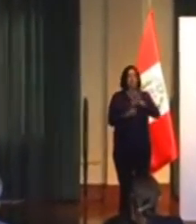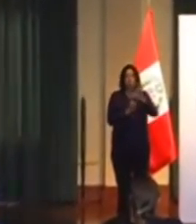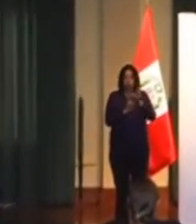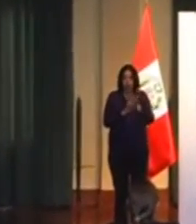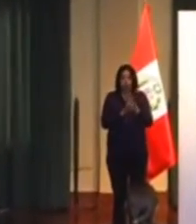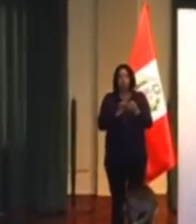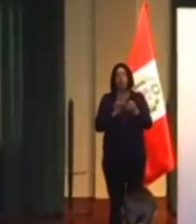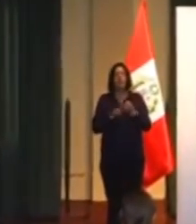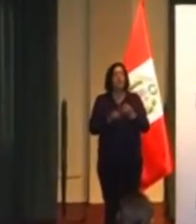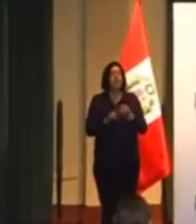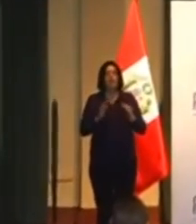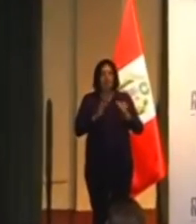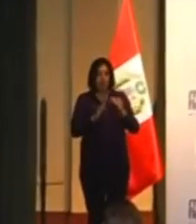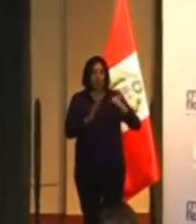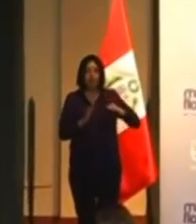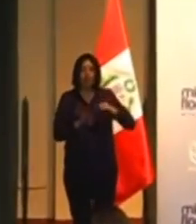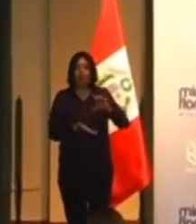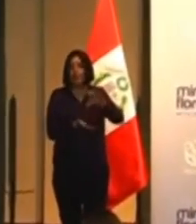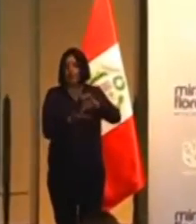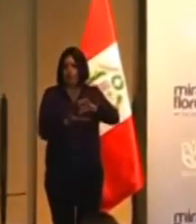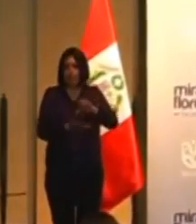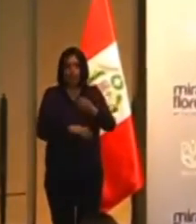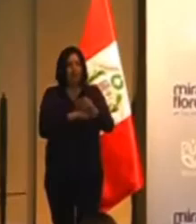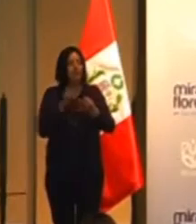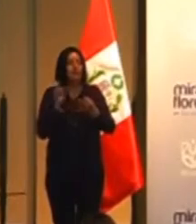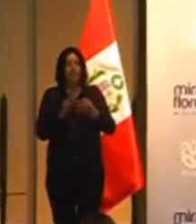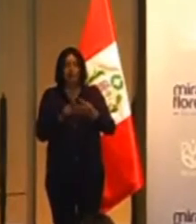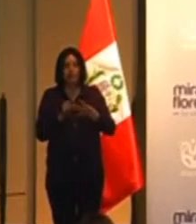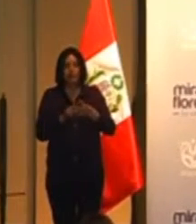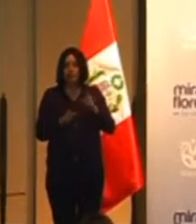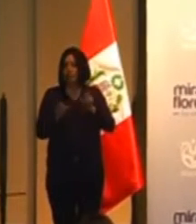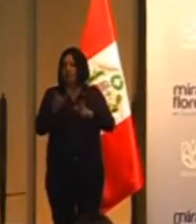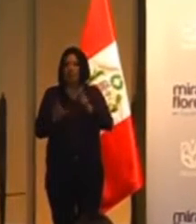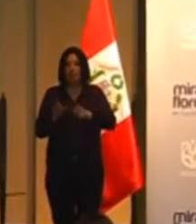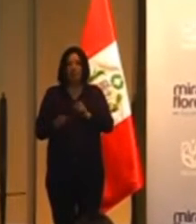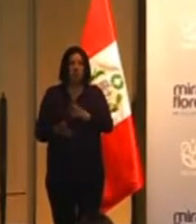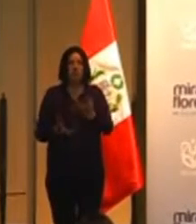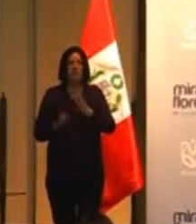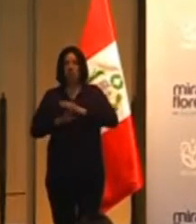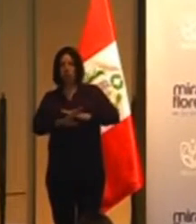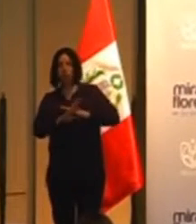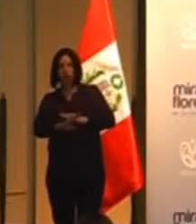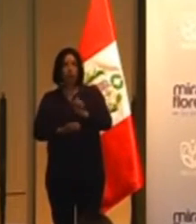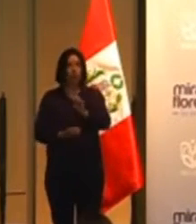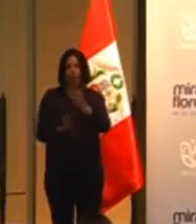cultura, la municipalidad metropolitana, personas que se querían oponer,